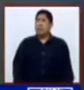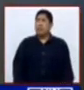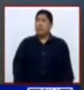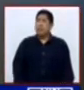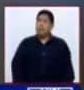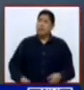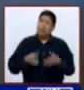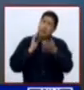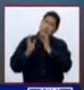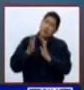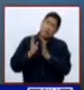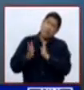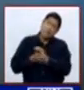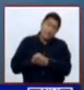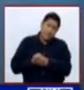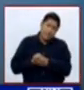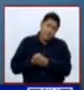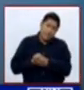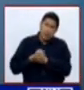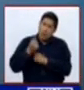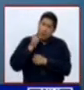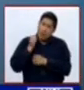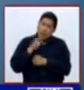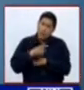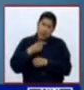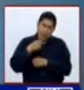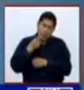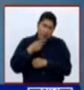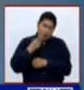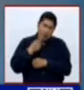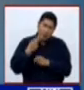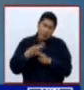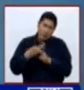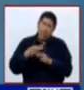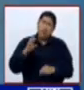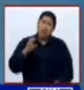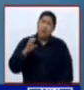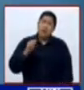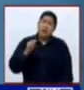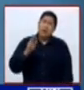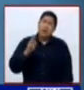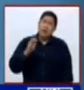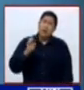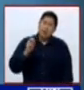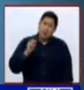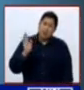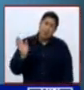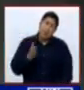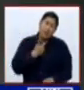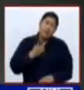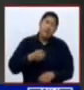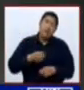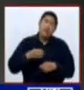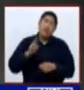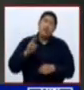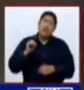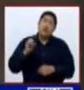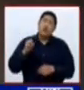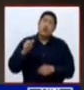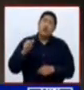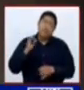Acabo de hablar y ella me comenta que se llama Carmen Rosa Mamani Morales.